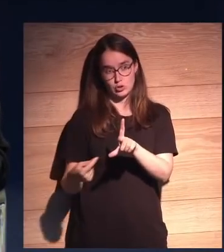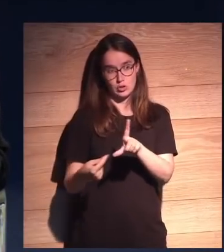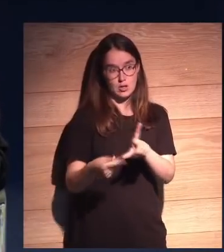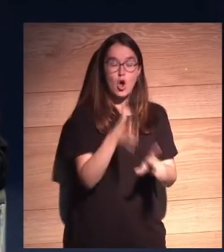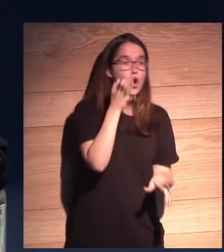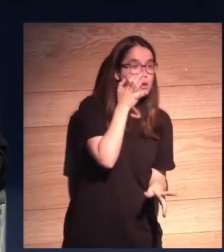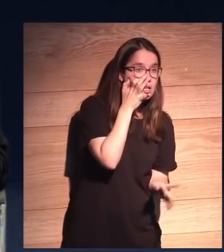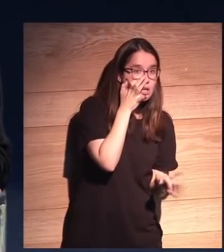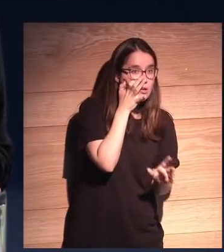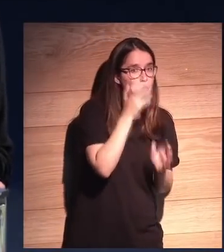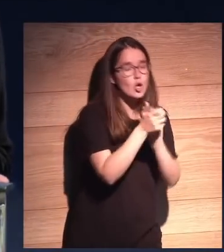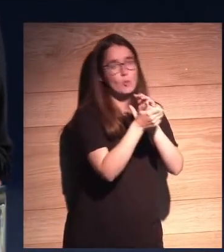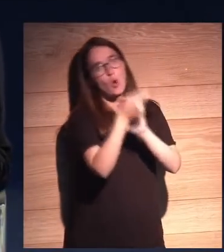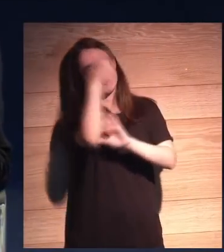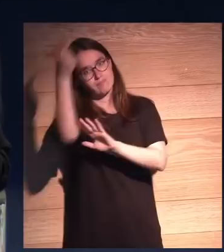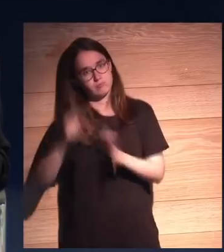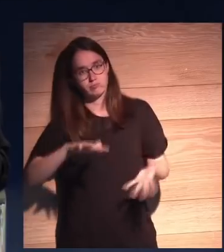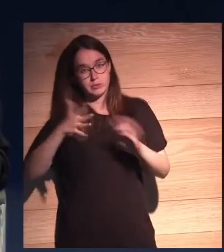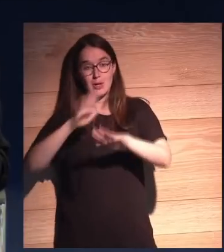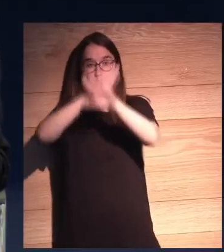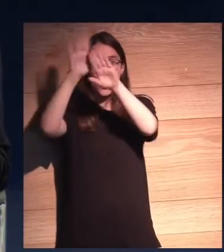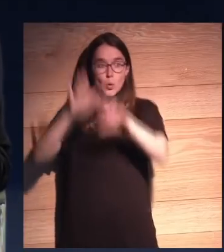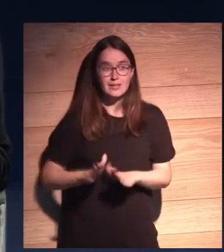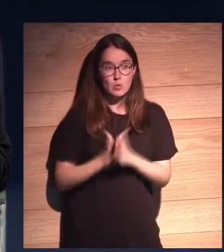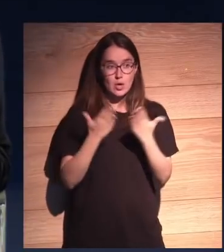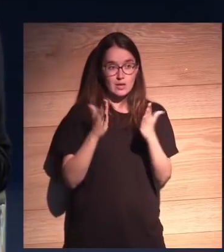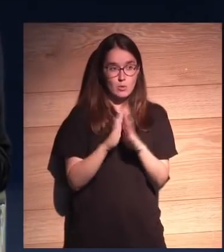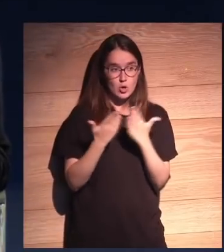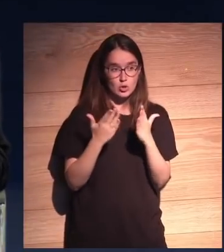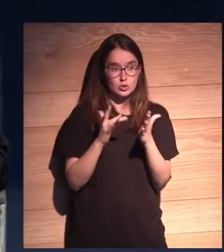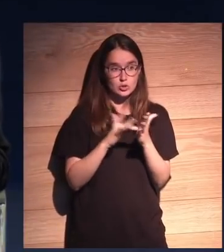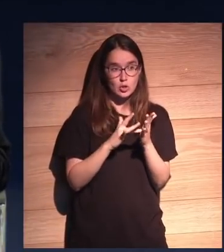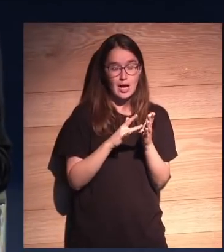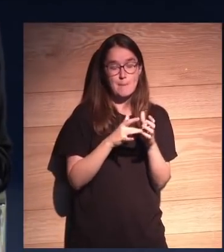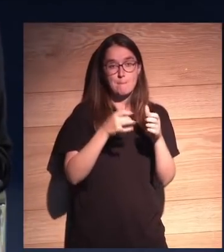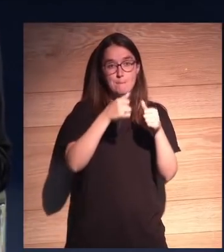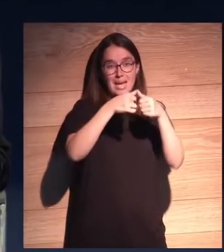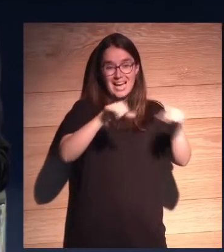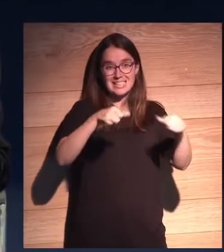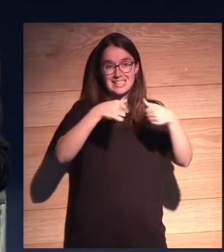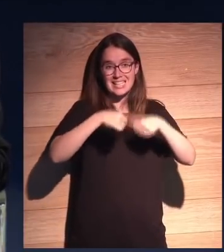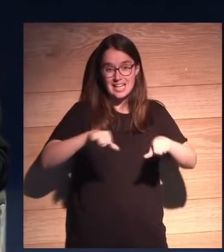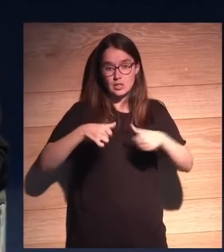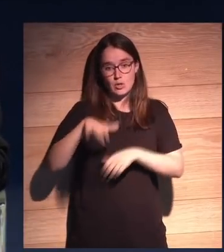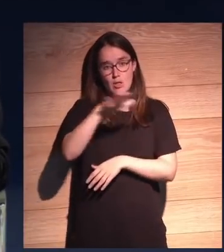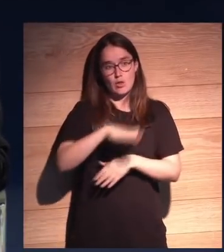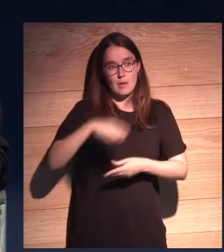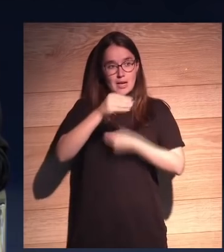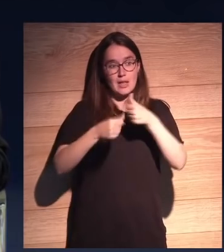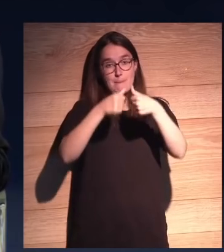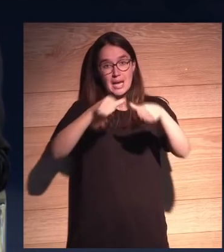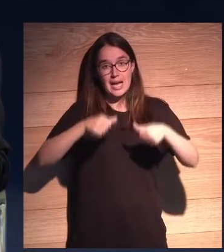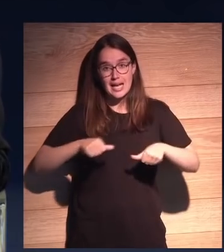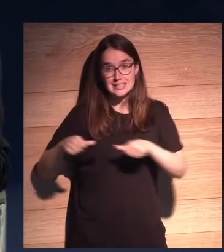en las obras originales, y luego en la parte final del libro hay unas pegatinas y un lugar para colocar esas